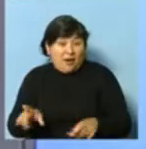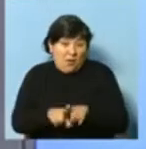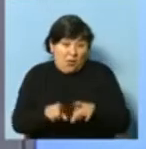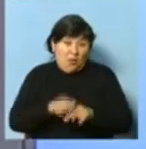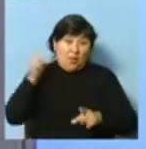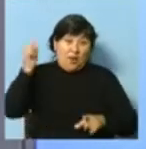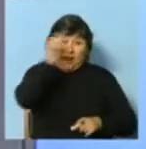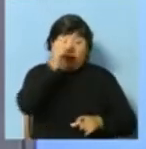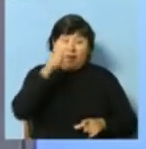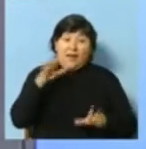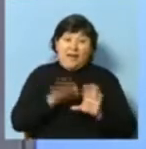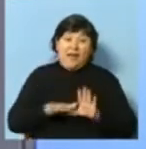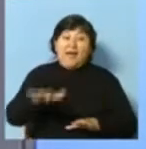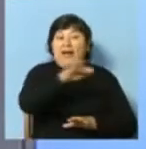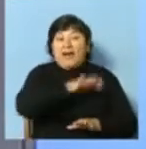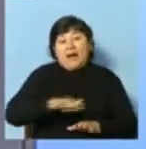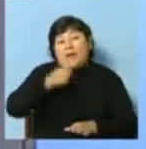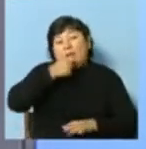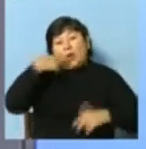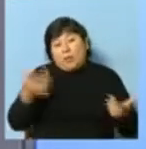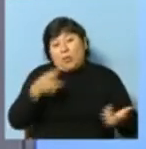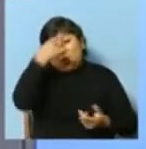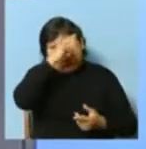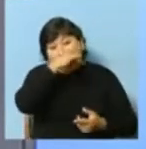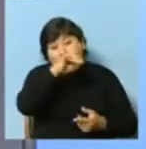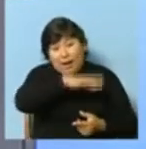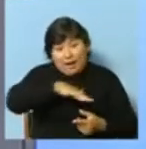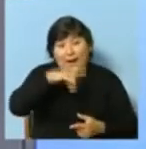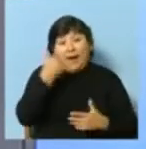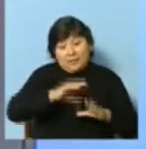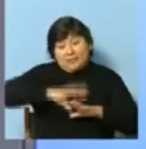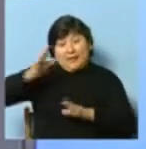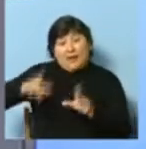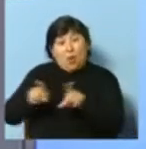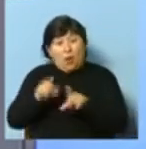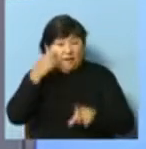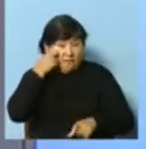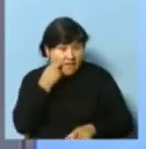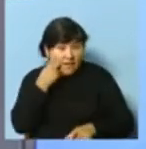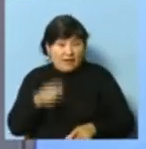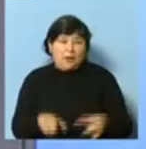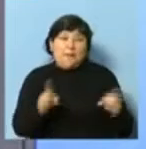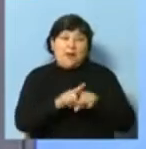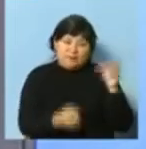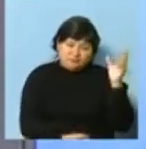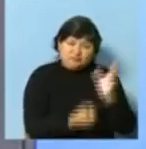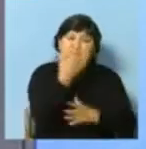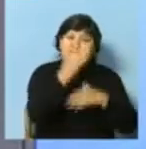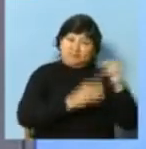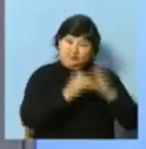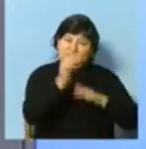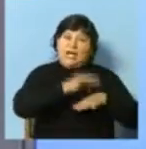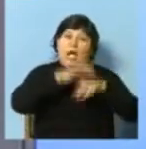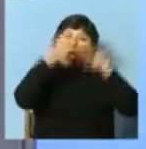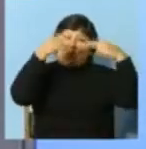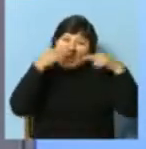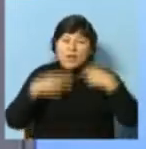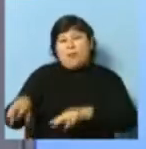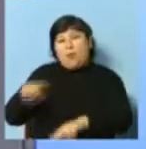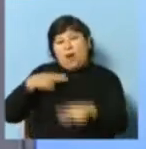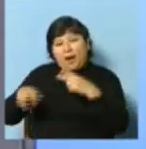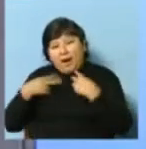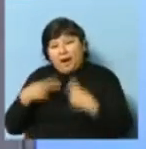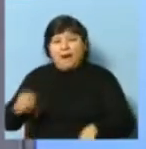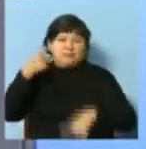que estaban para la demolición y nos pusieron al servicio de la gente como centro turístico gastronómico